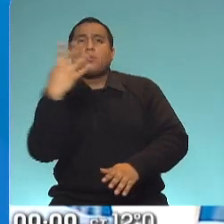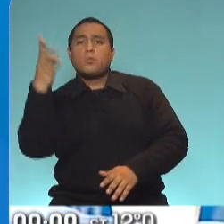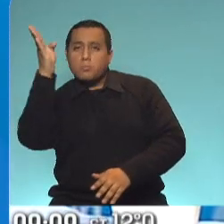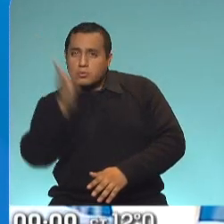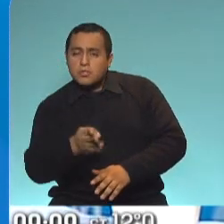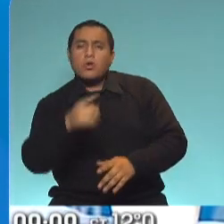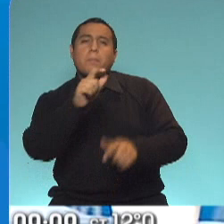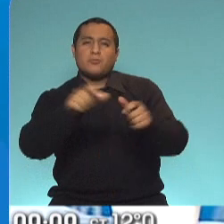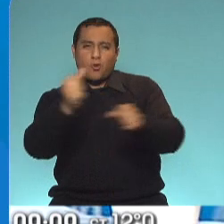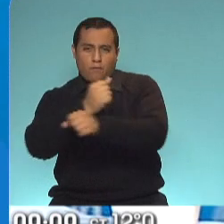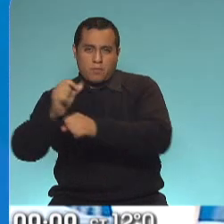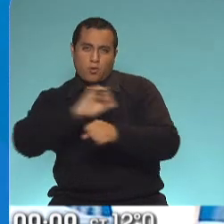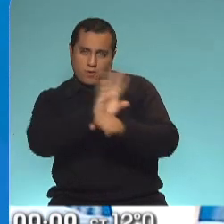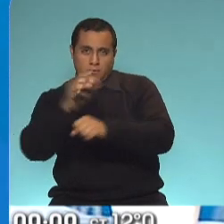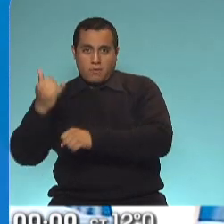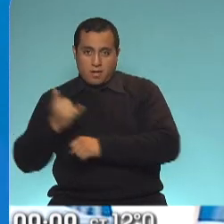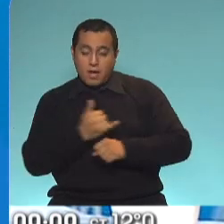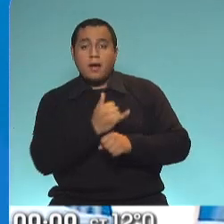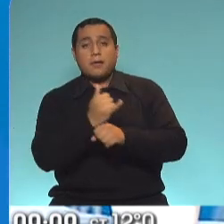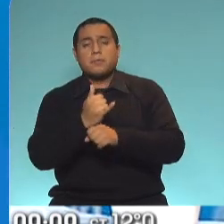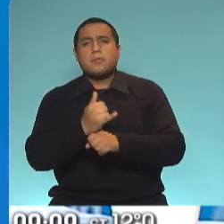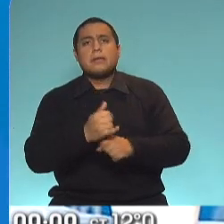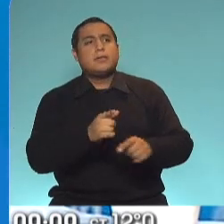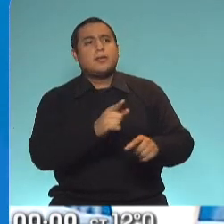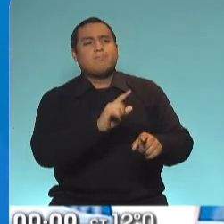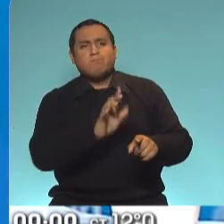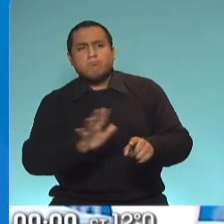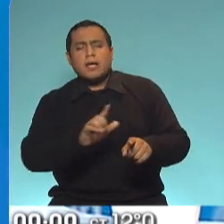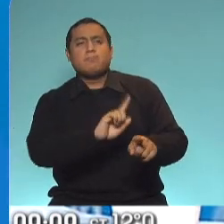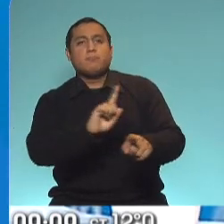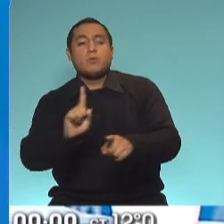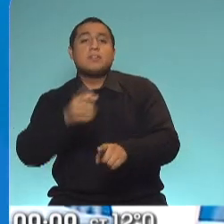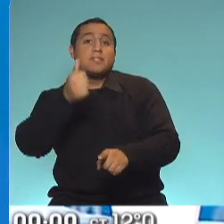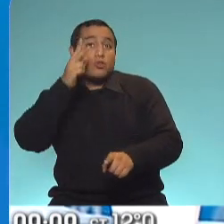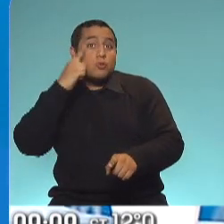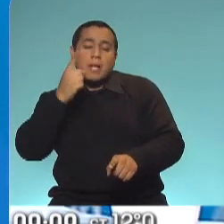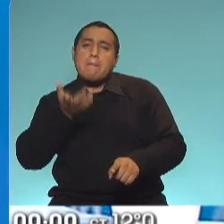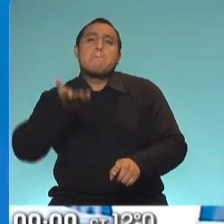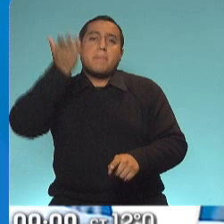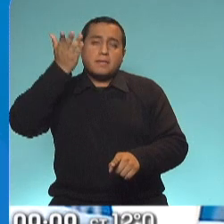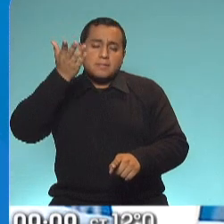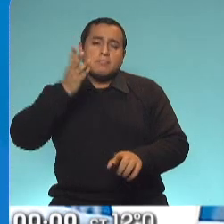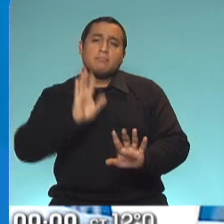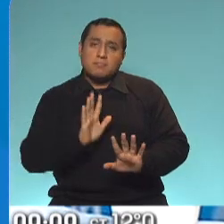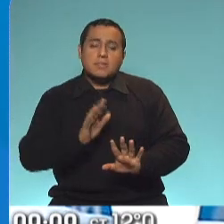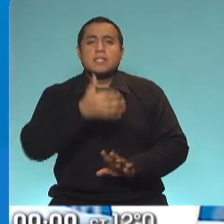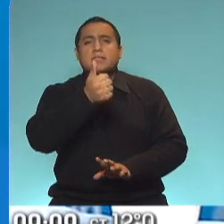de los casos confirmados. Han sido descartados más de 68.000 casos, específicamente